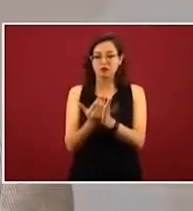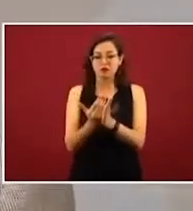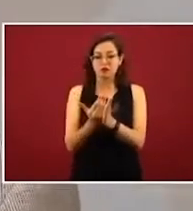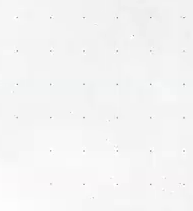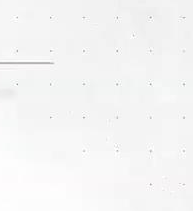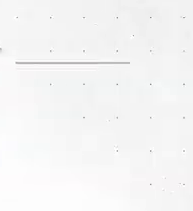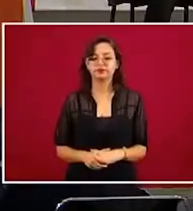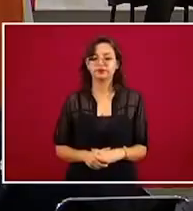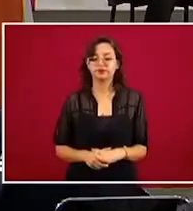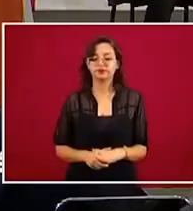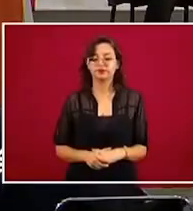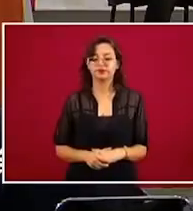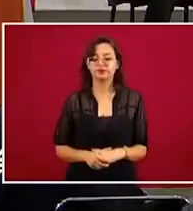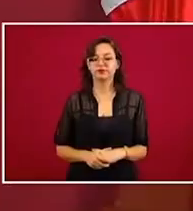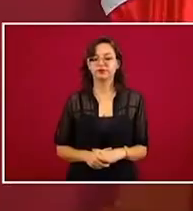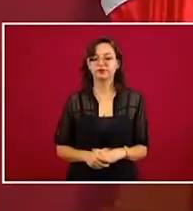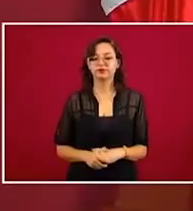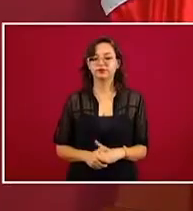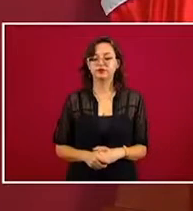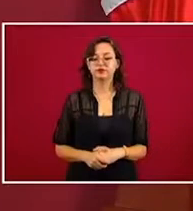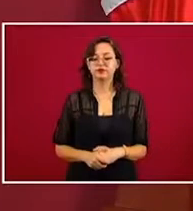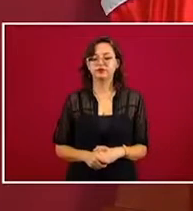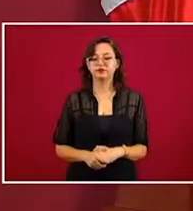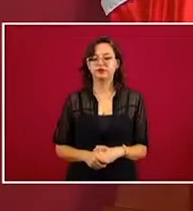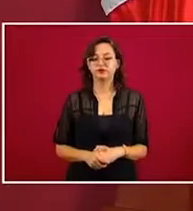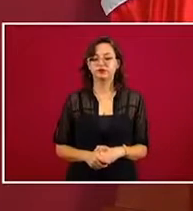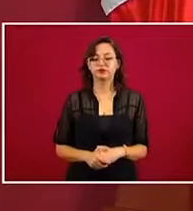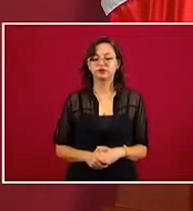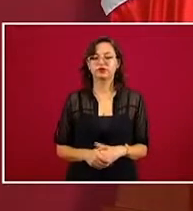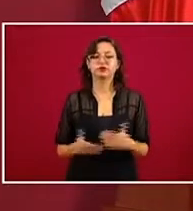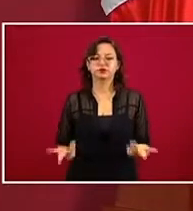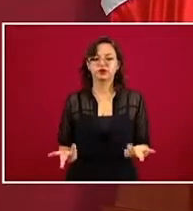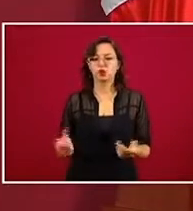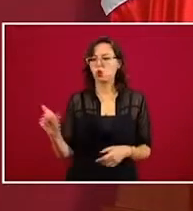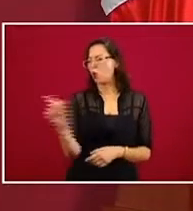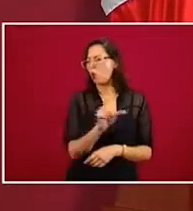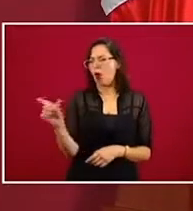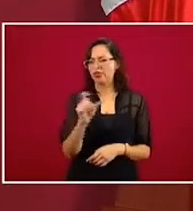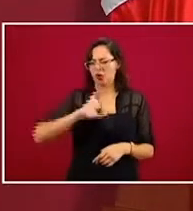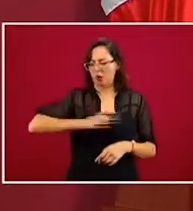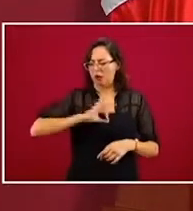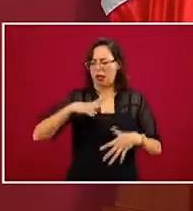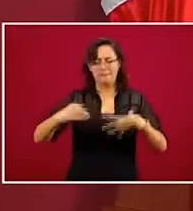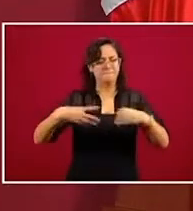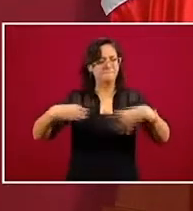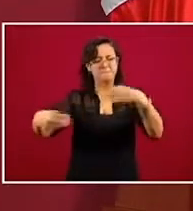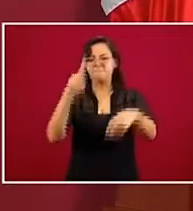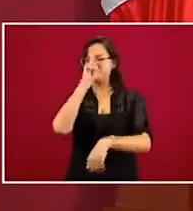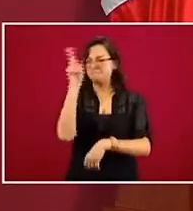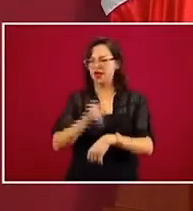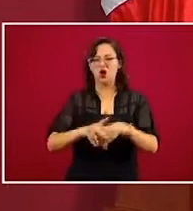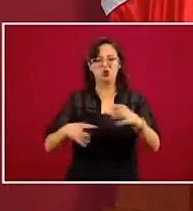Más o menos. Fechas posibles para el pico máximo de la intensidad de transmisión, de la curva